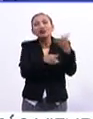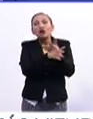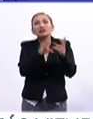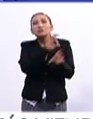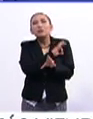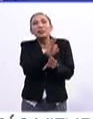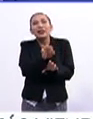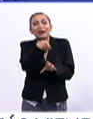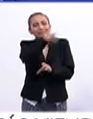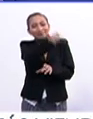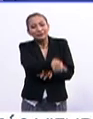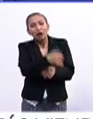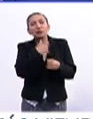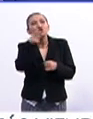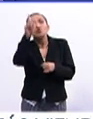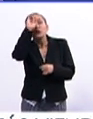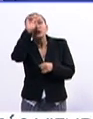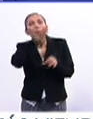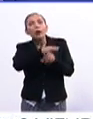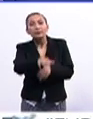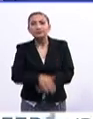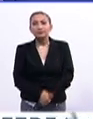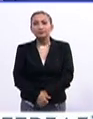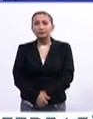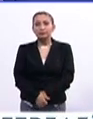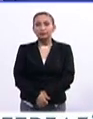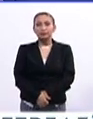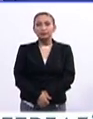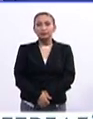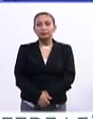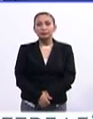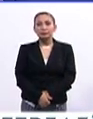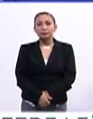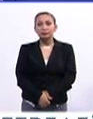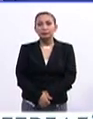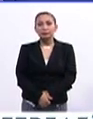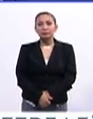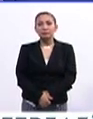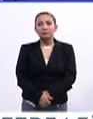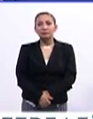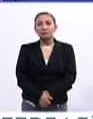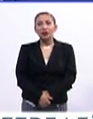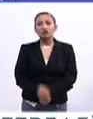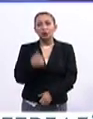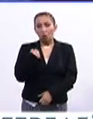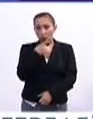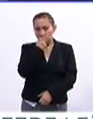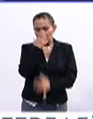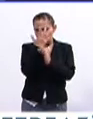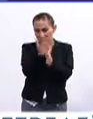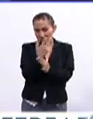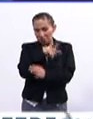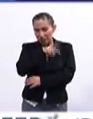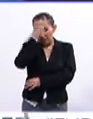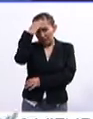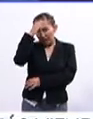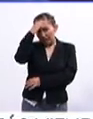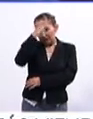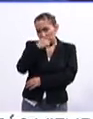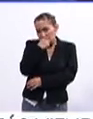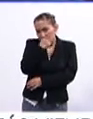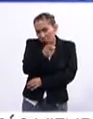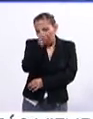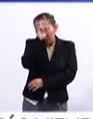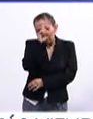que puede tener un joven, ¿qué les dirías a ellos? Pues yo solo de mis palabras y de mis experiencias puedo decirle